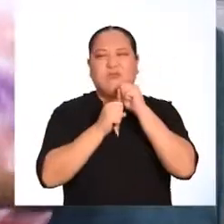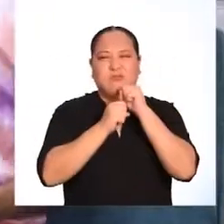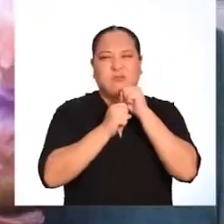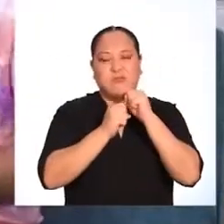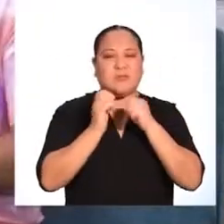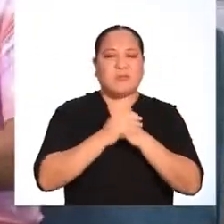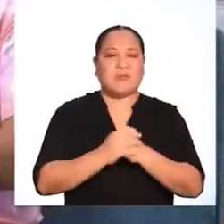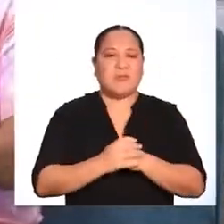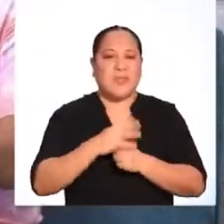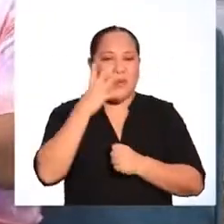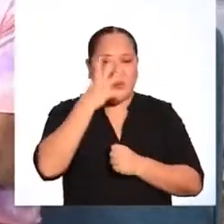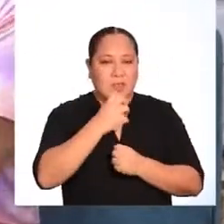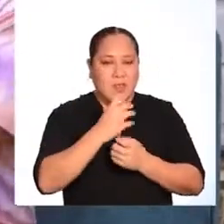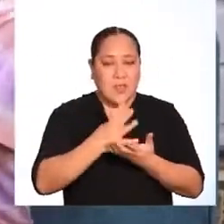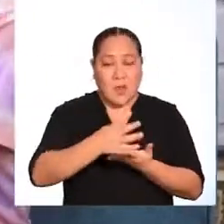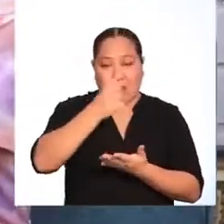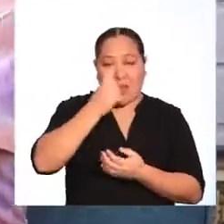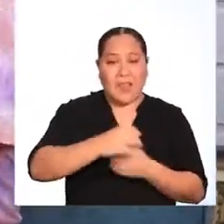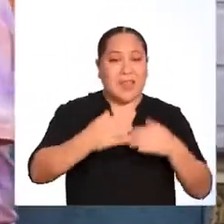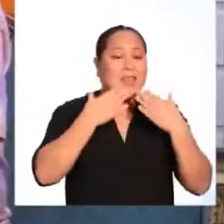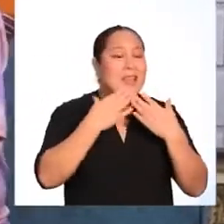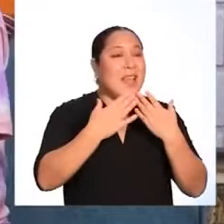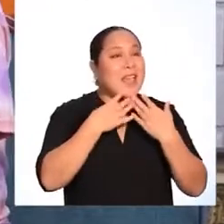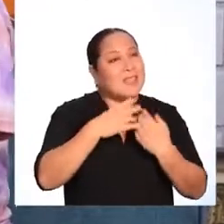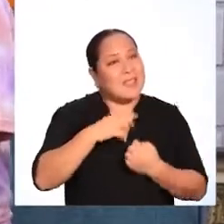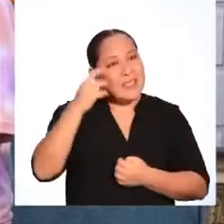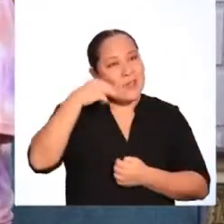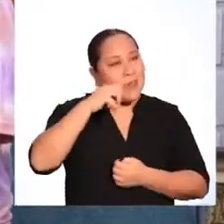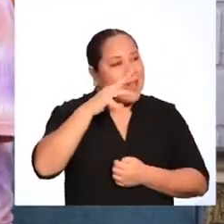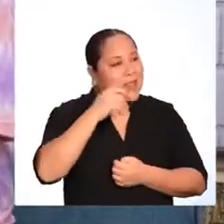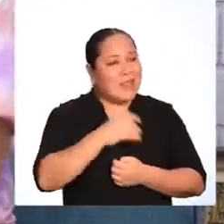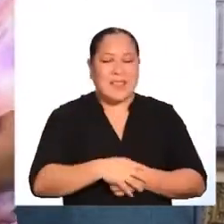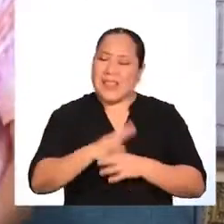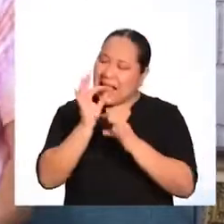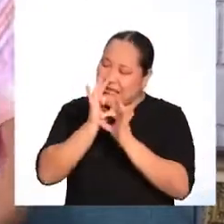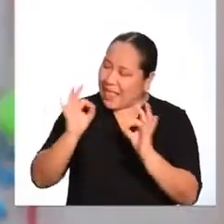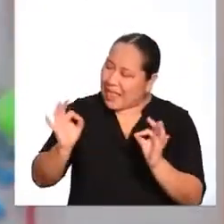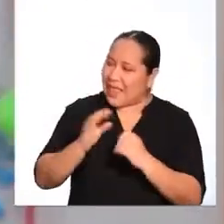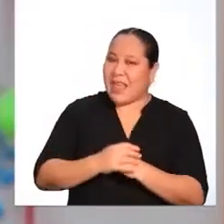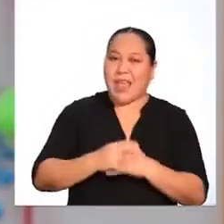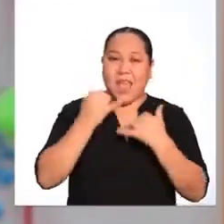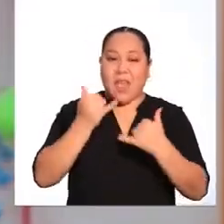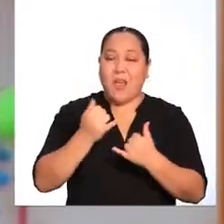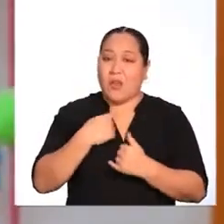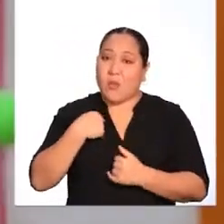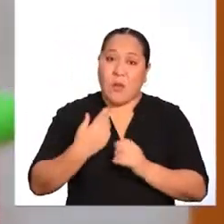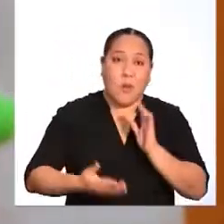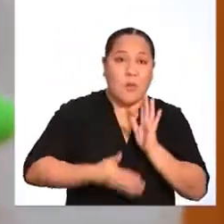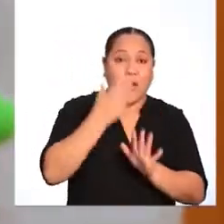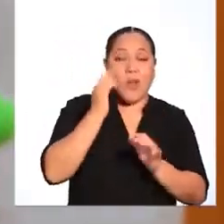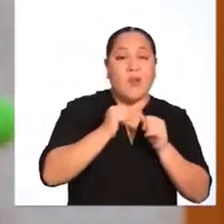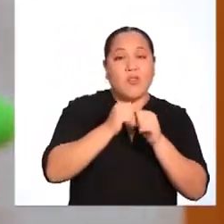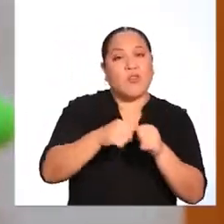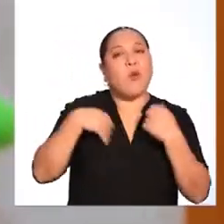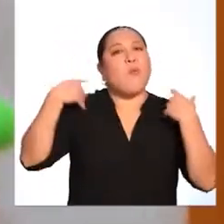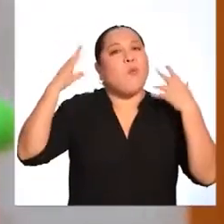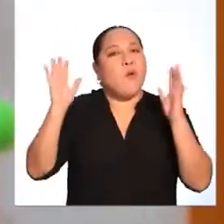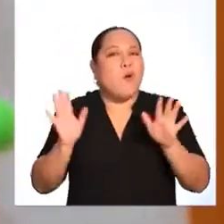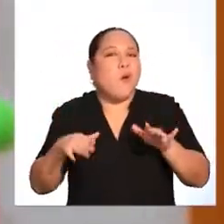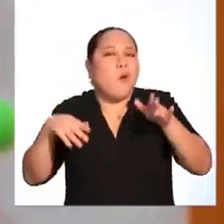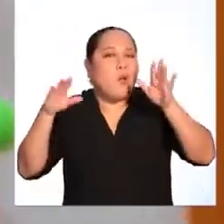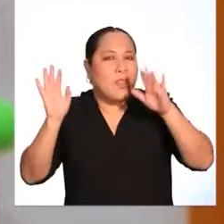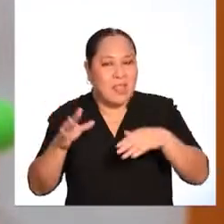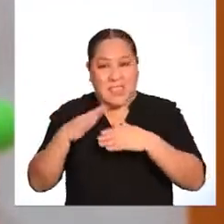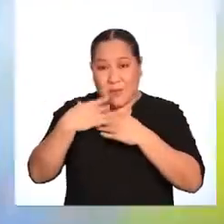igual intenta botella gracias martín a nada ahora me voy a seguir